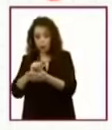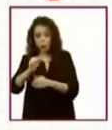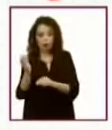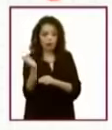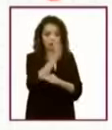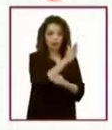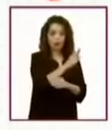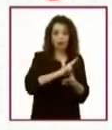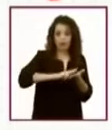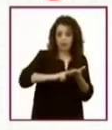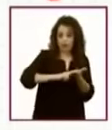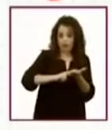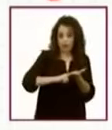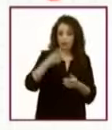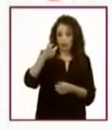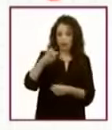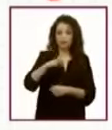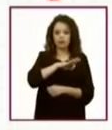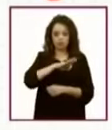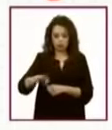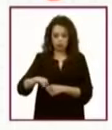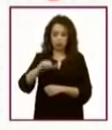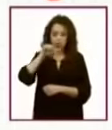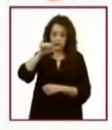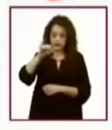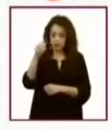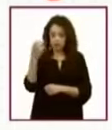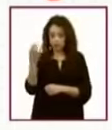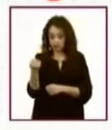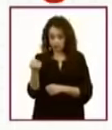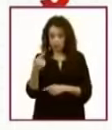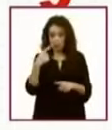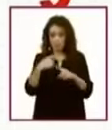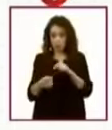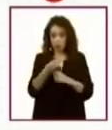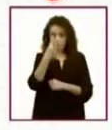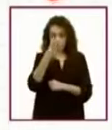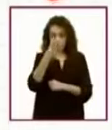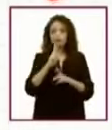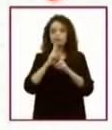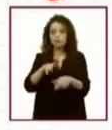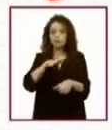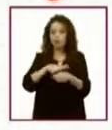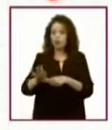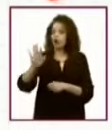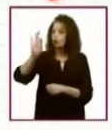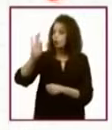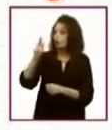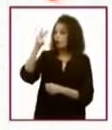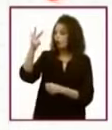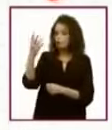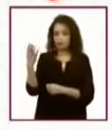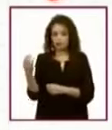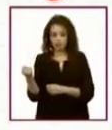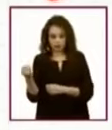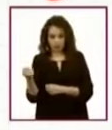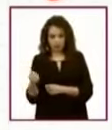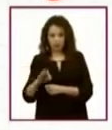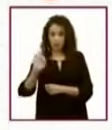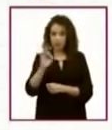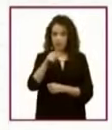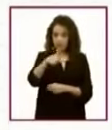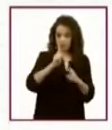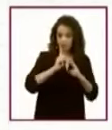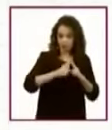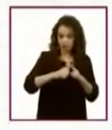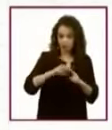los 16/9 por 3. El resultado son 48/9. Y si dividimos 48